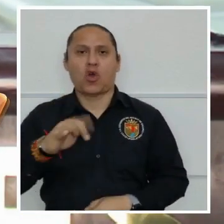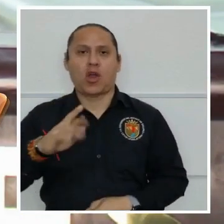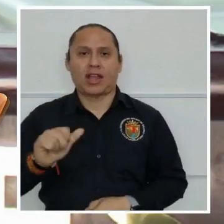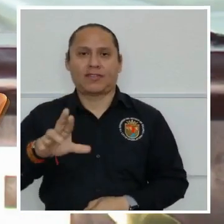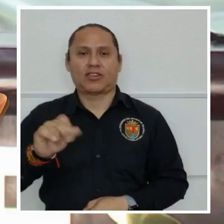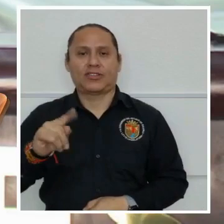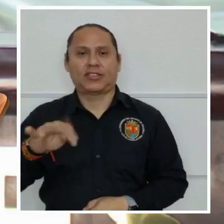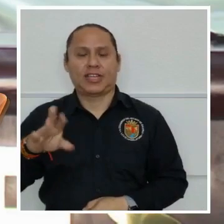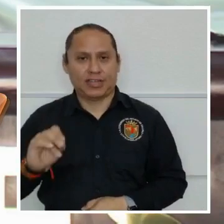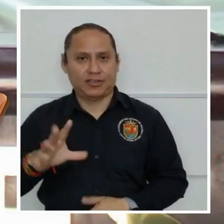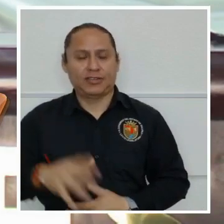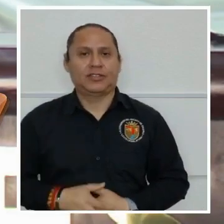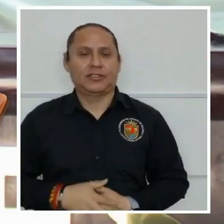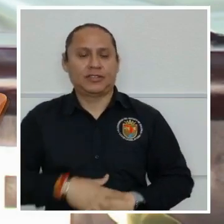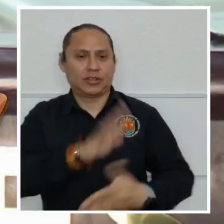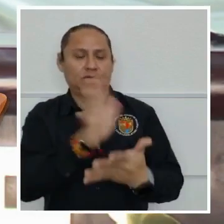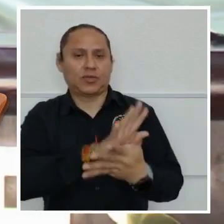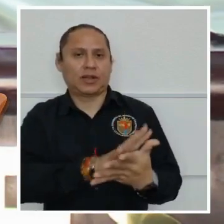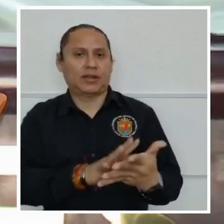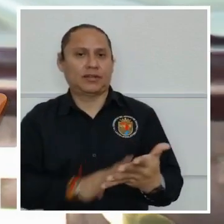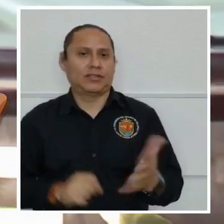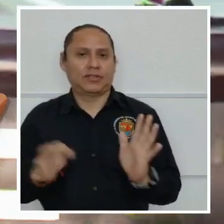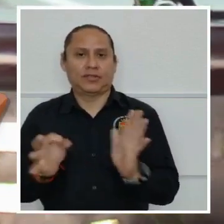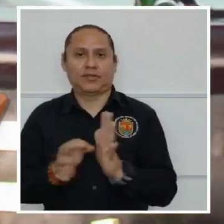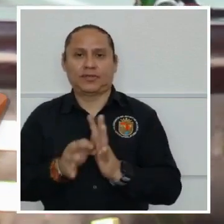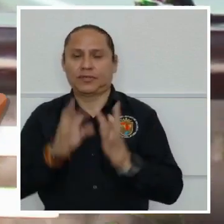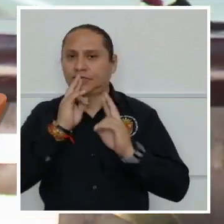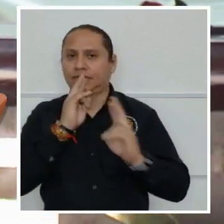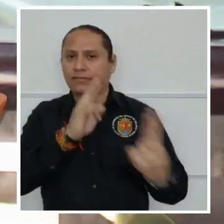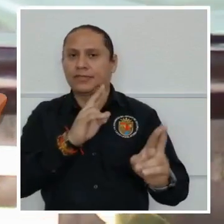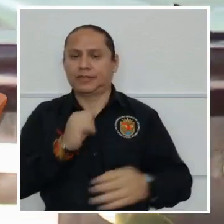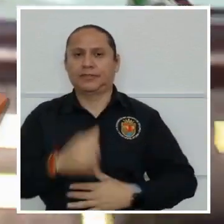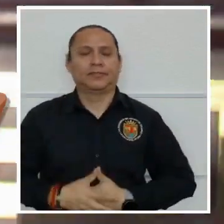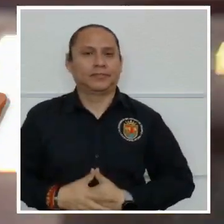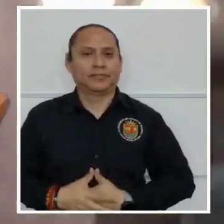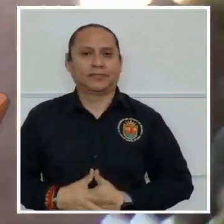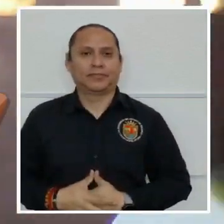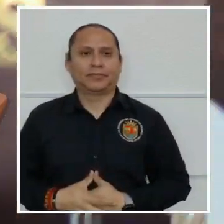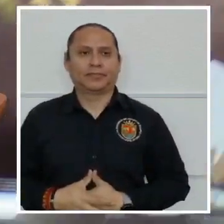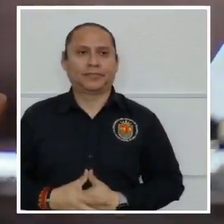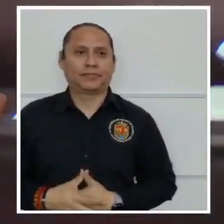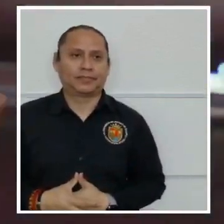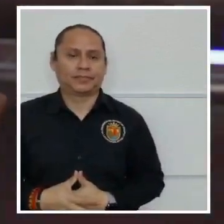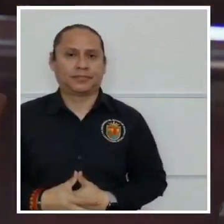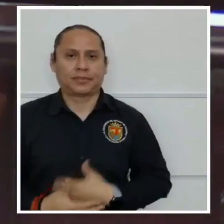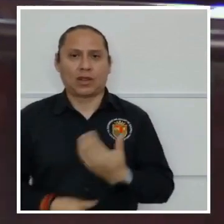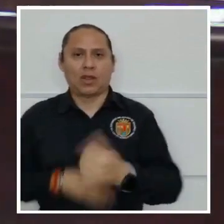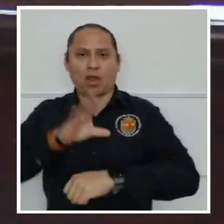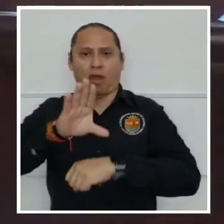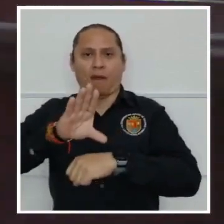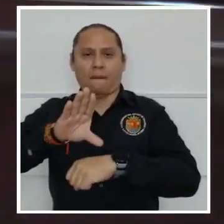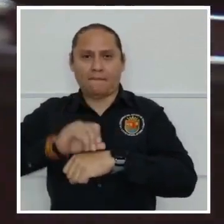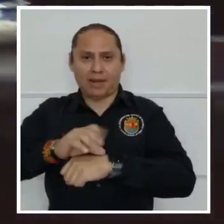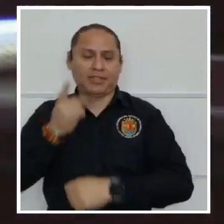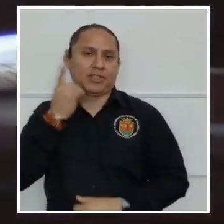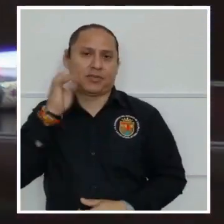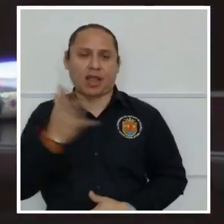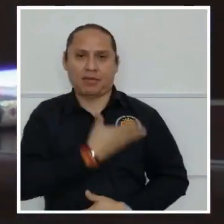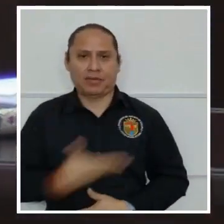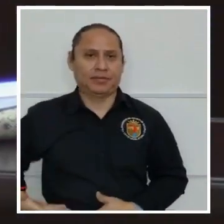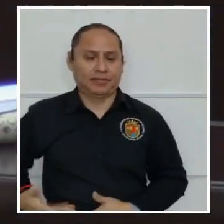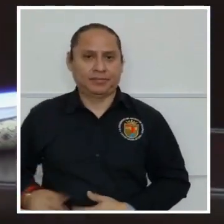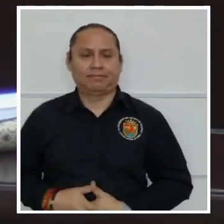del Rosario Correa González dé lectura a los puntos resolutivos del dictamen. Con su permiso, diputada